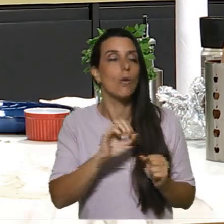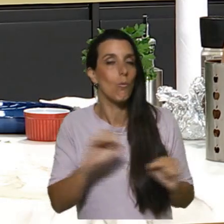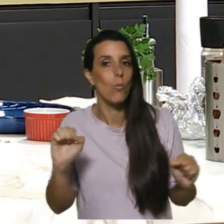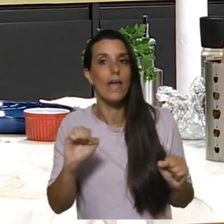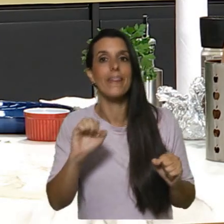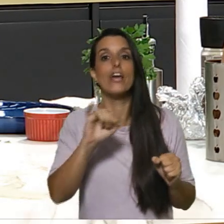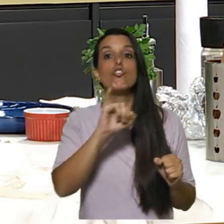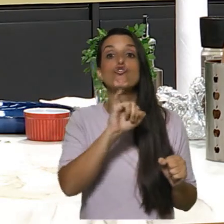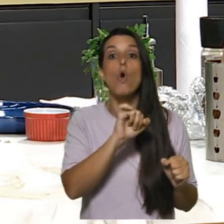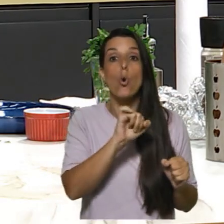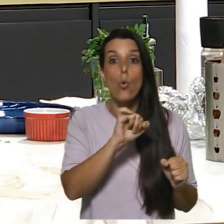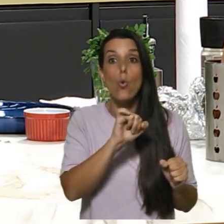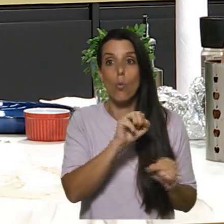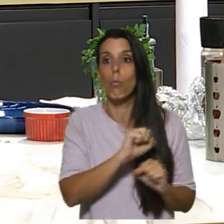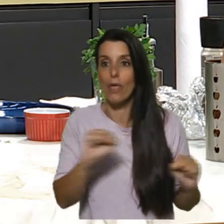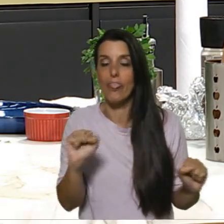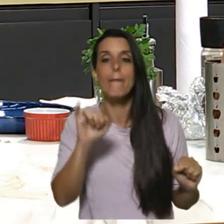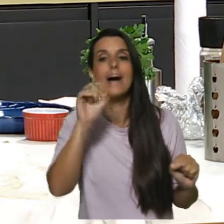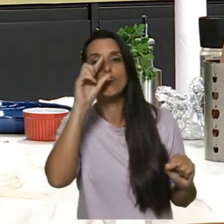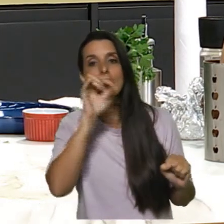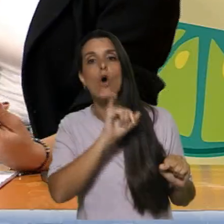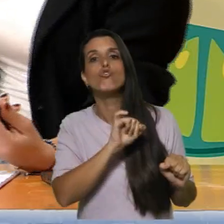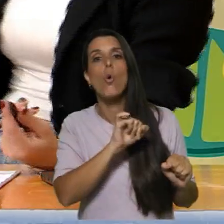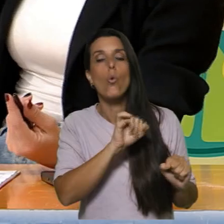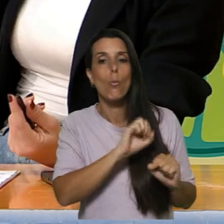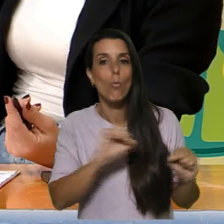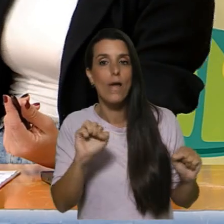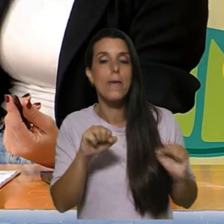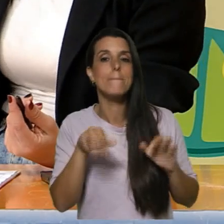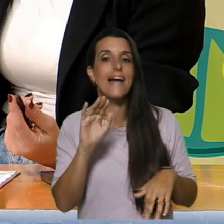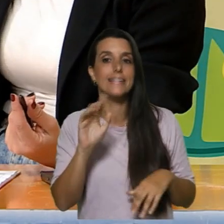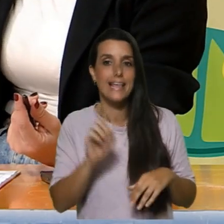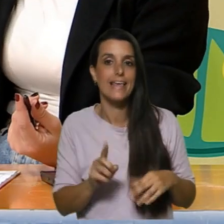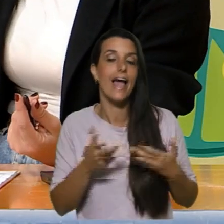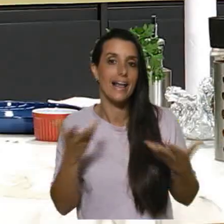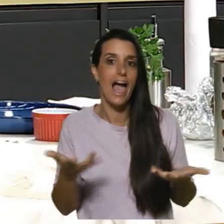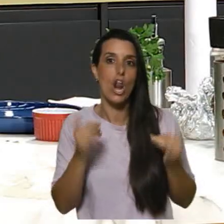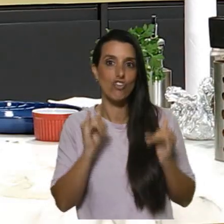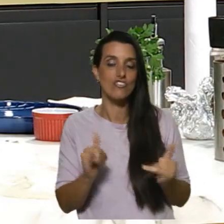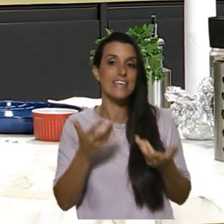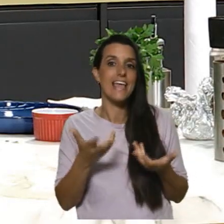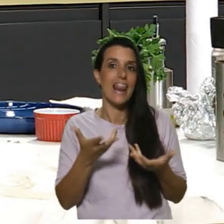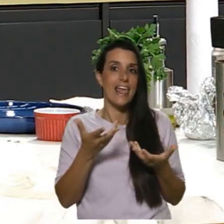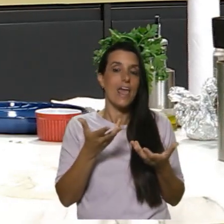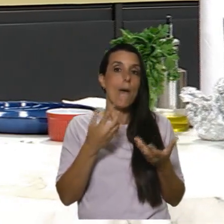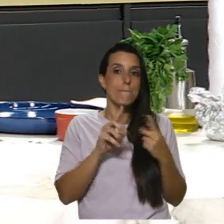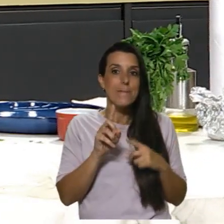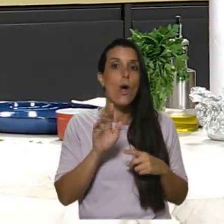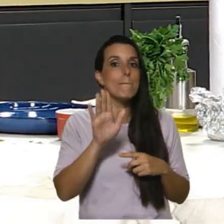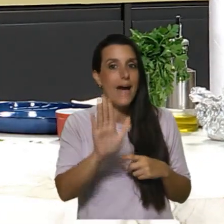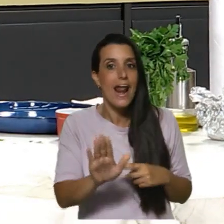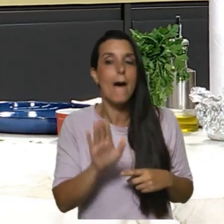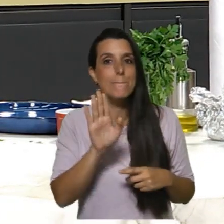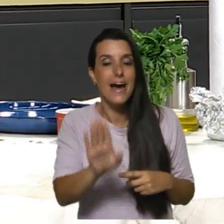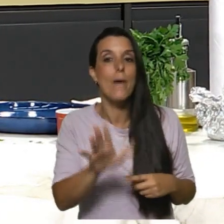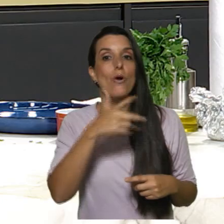Ponerle yogur, también podés. Y si no, para hacerlo un poco más fluido. Claro, porque lo que quieres es comer meta salsa. Pero vos para un poquito, porque por más